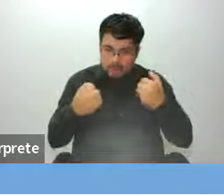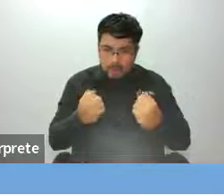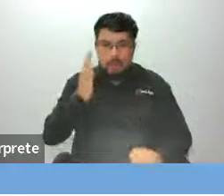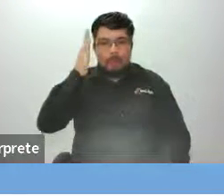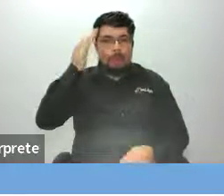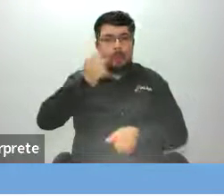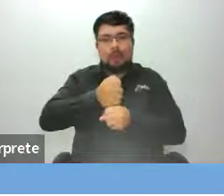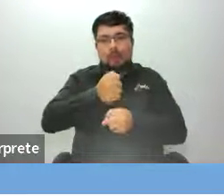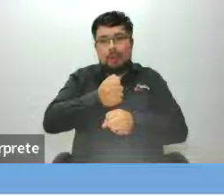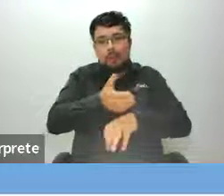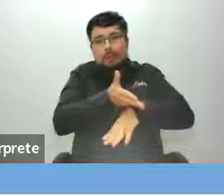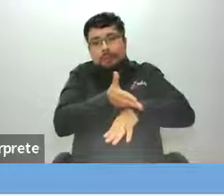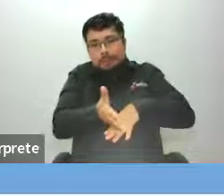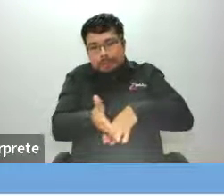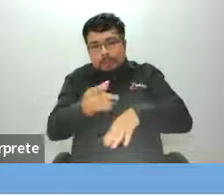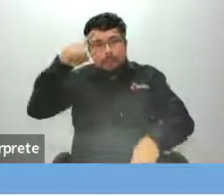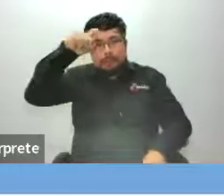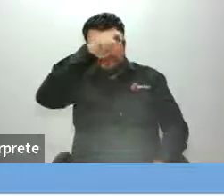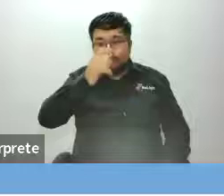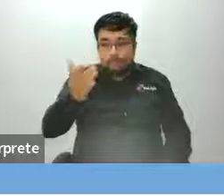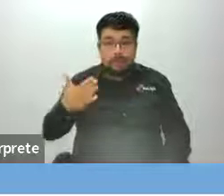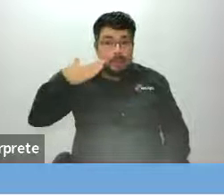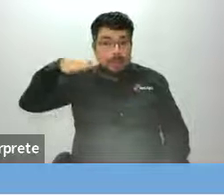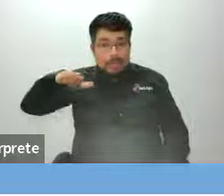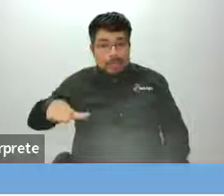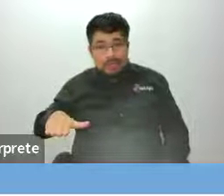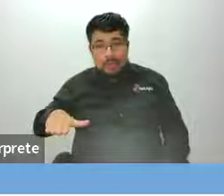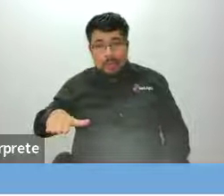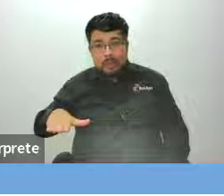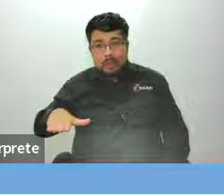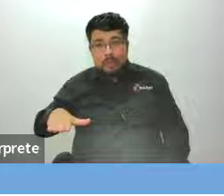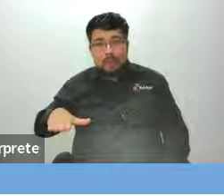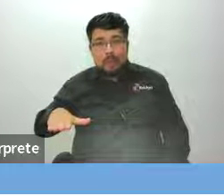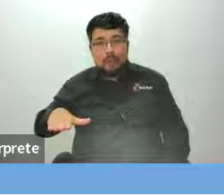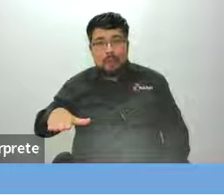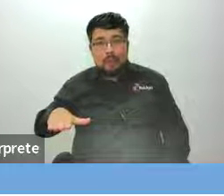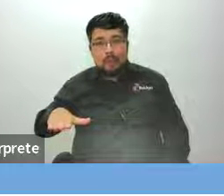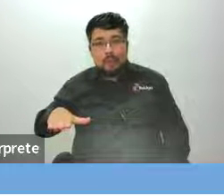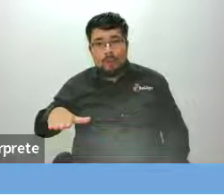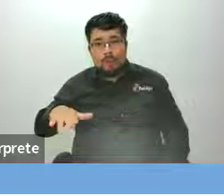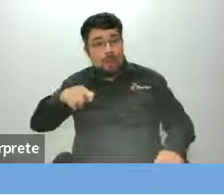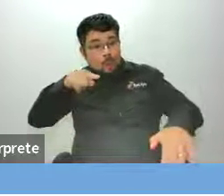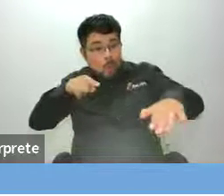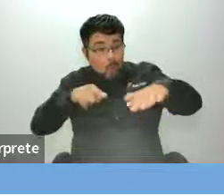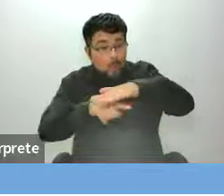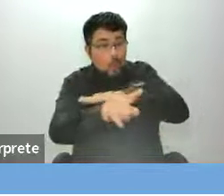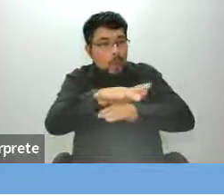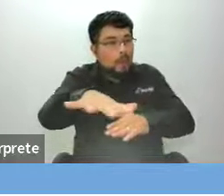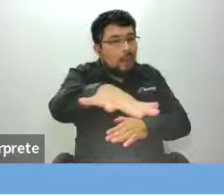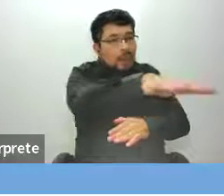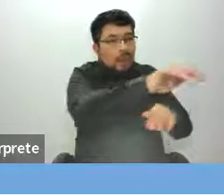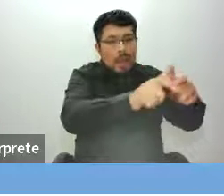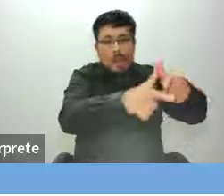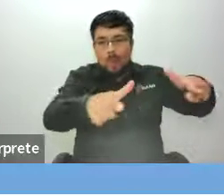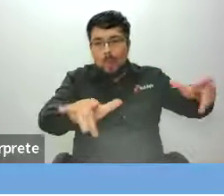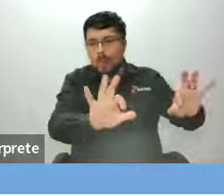¿sí? Este niño o niña que tardíamente entró a un espacio lingüístico rico va a